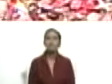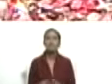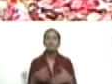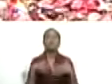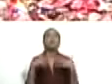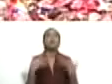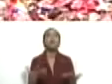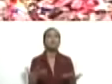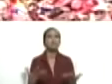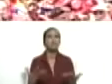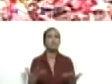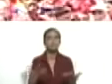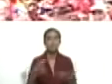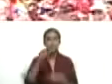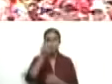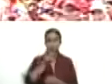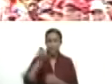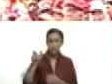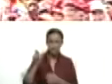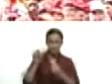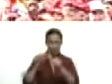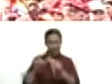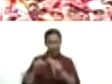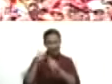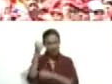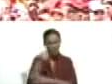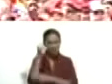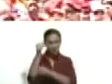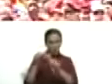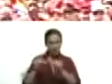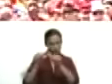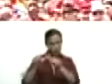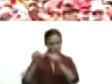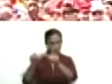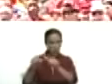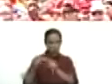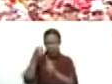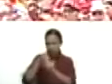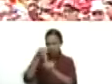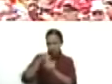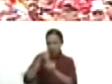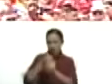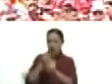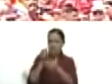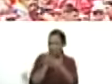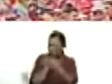de Ho Chi Minh triunfó frente al imperialismo norteamericano.